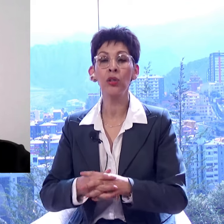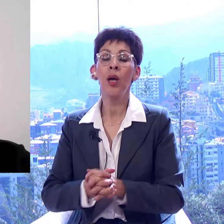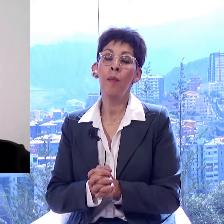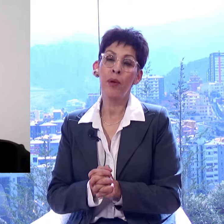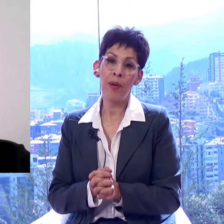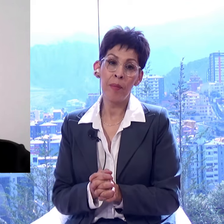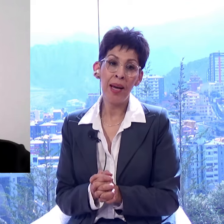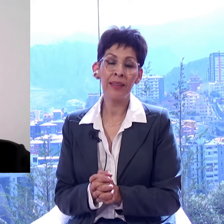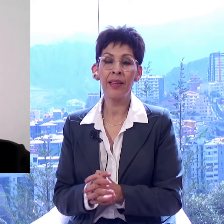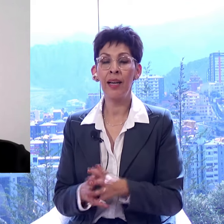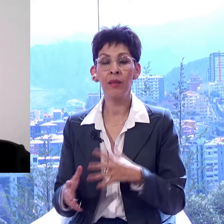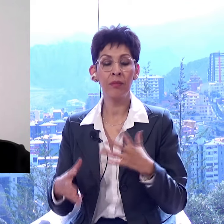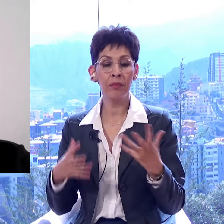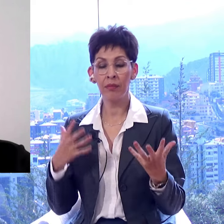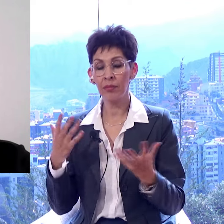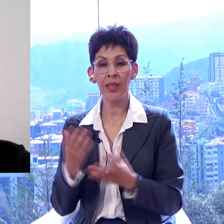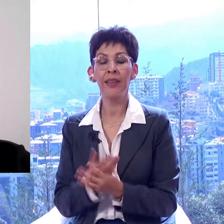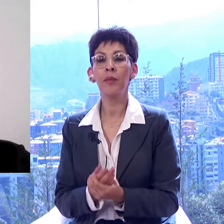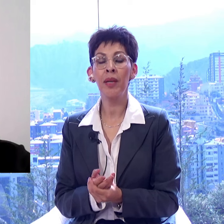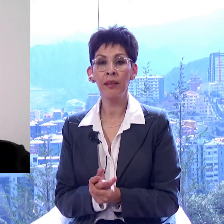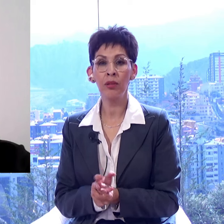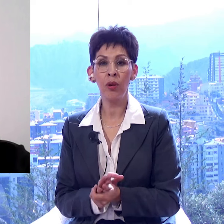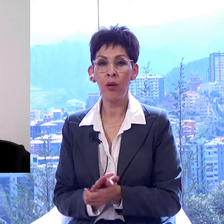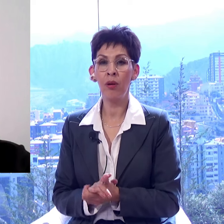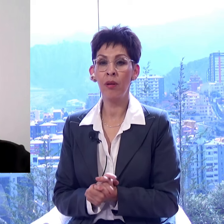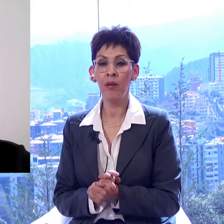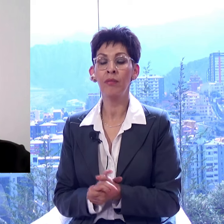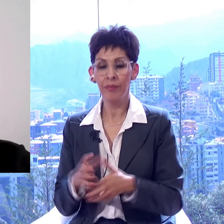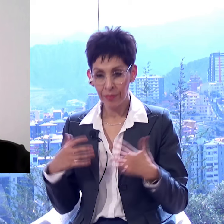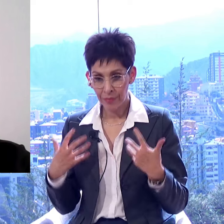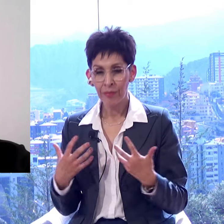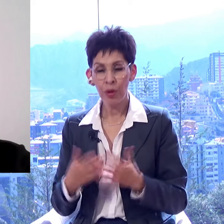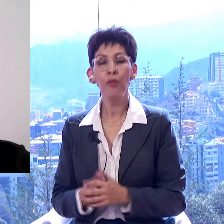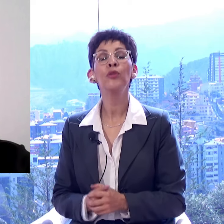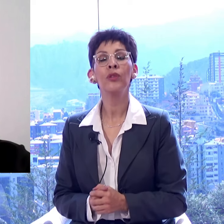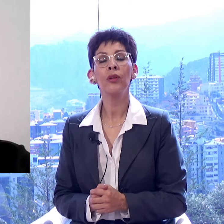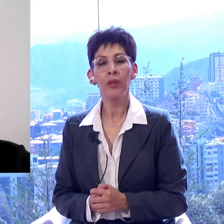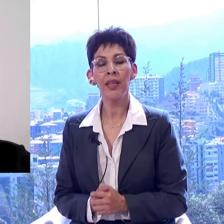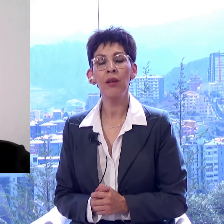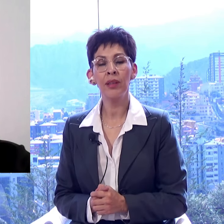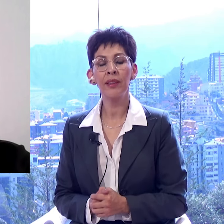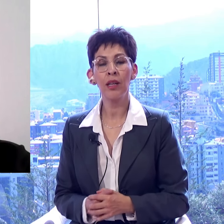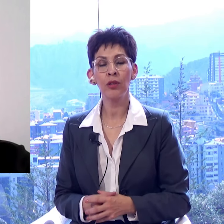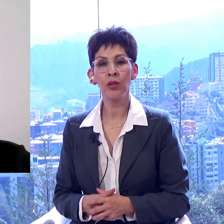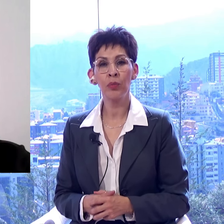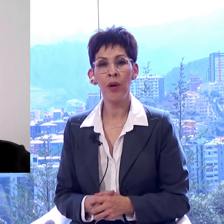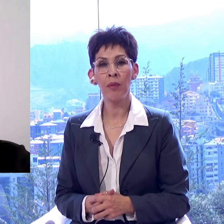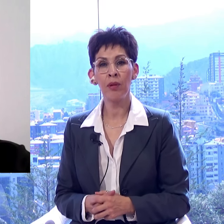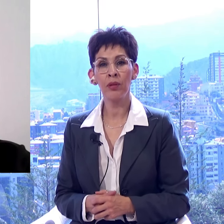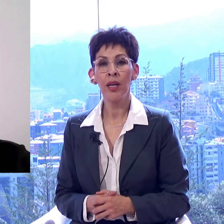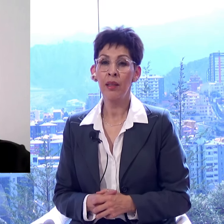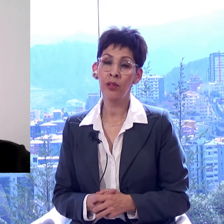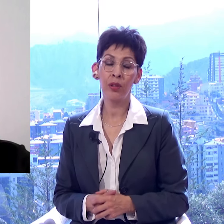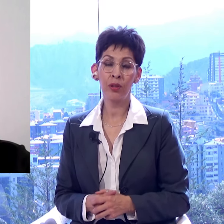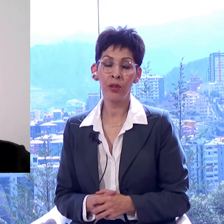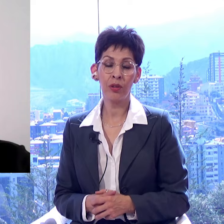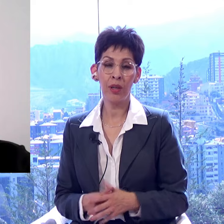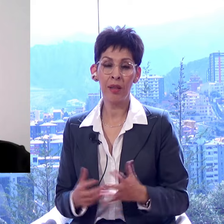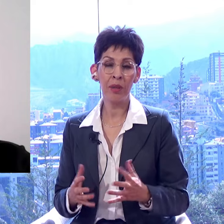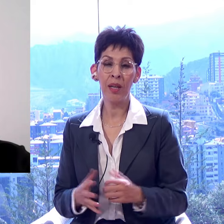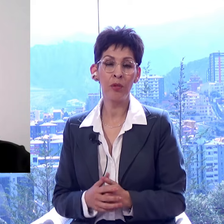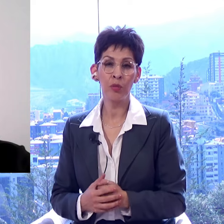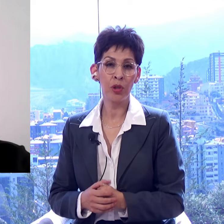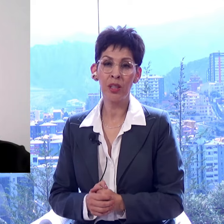muy pegaditos, pero además hay un sentimiento profundo, creo, entre los dos pueblos.